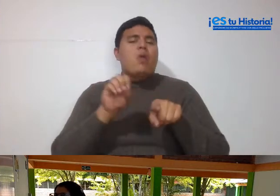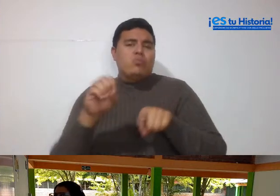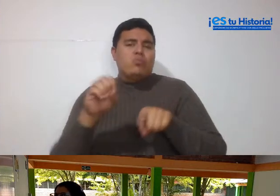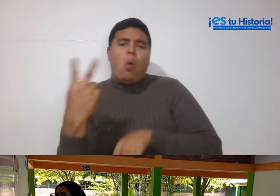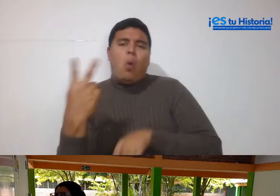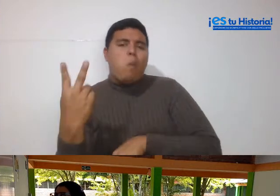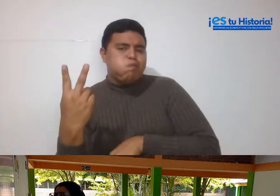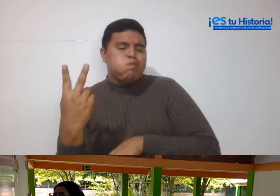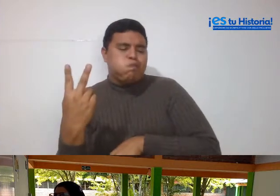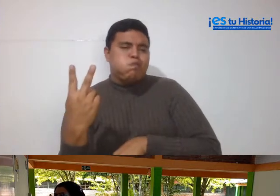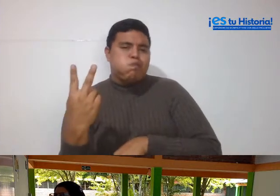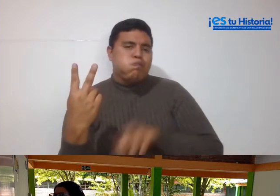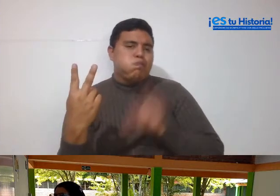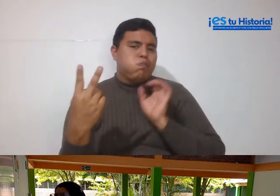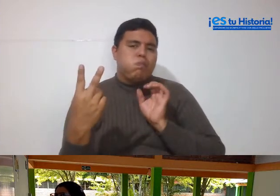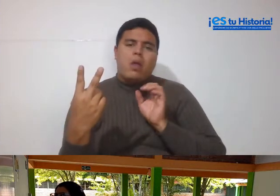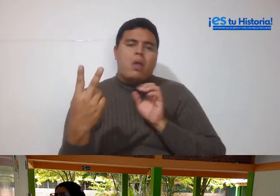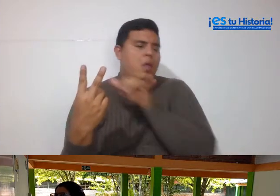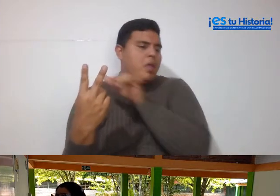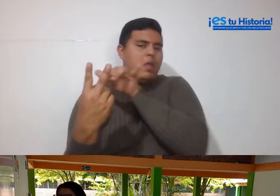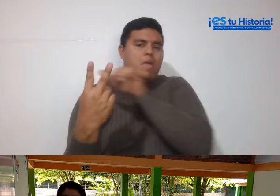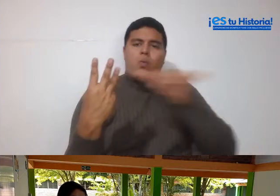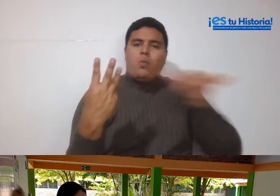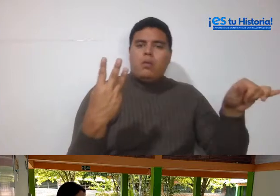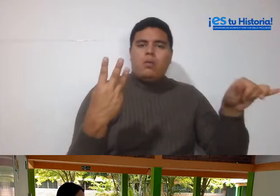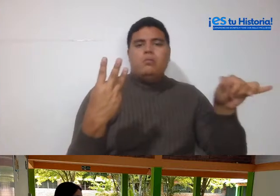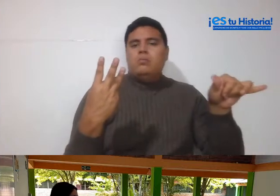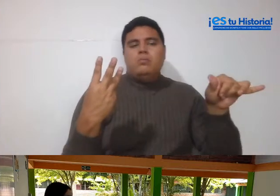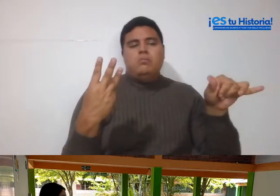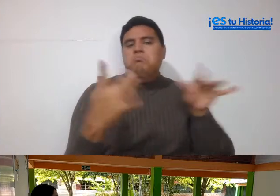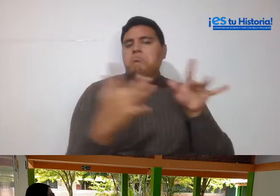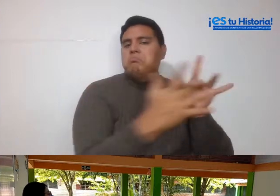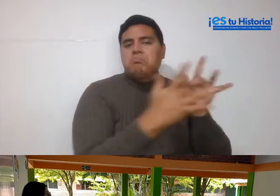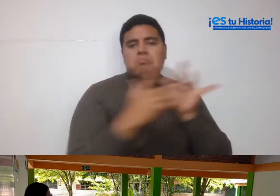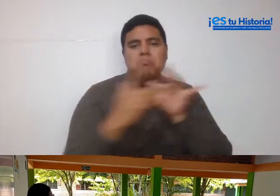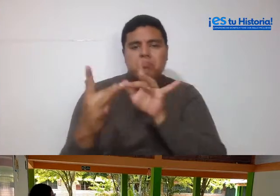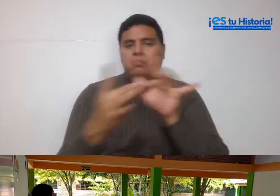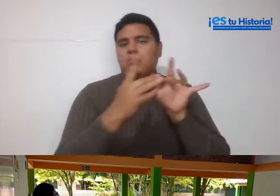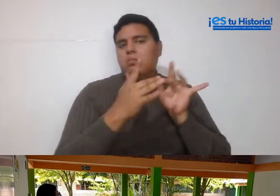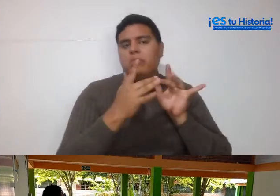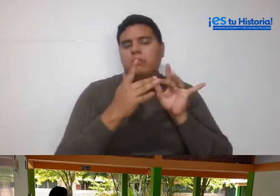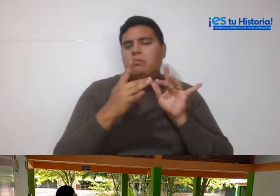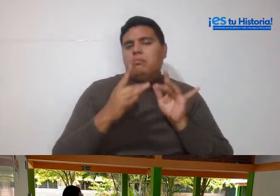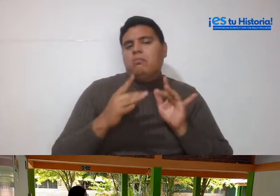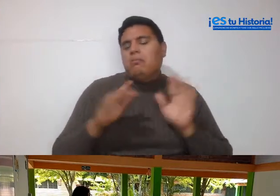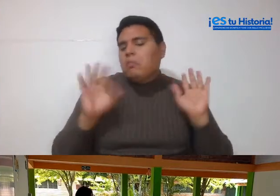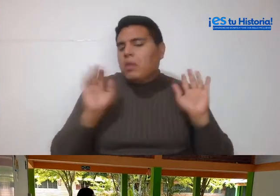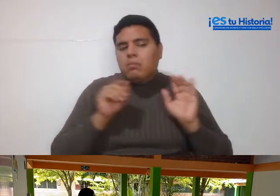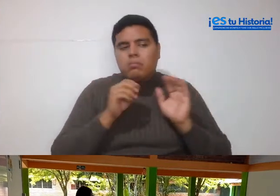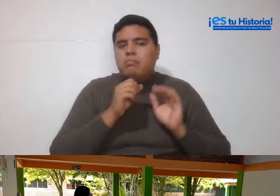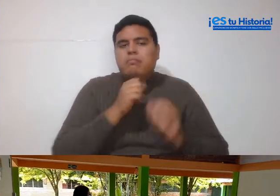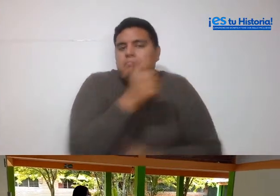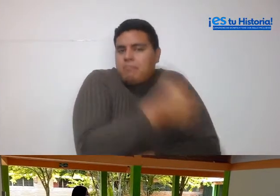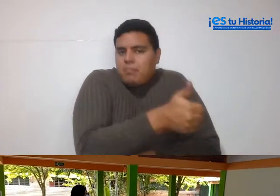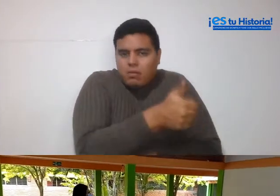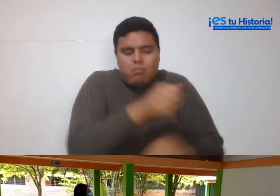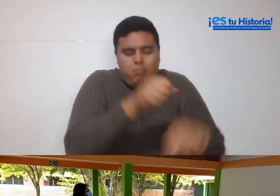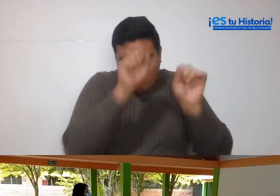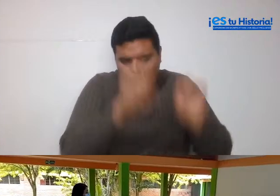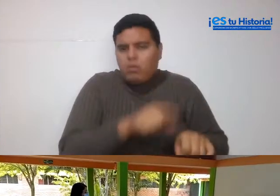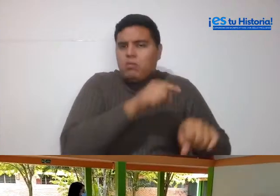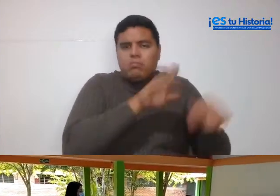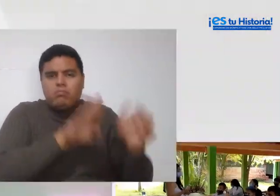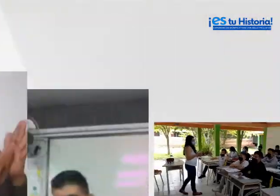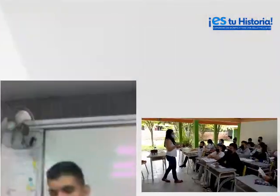los otros dos hermanitos, y nada, que salga adelante él solito, porque él puede hacer todo.